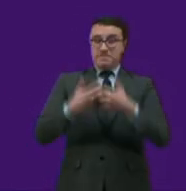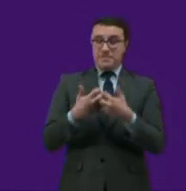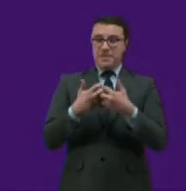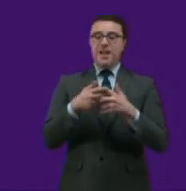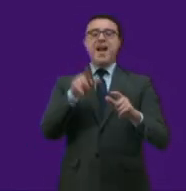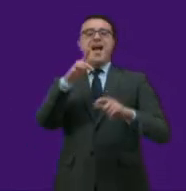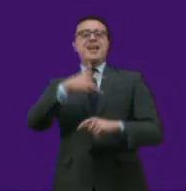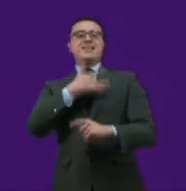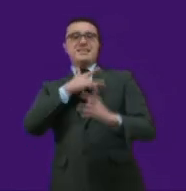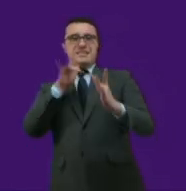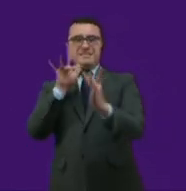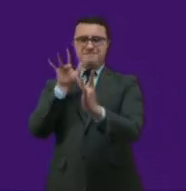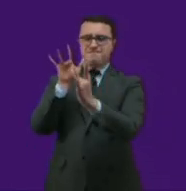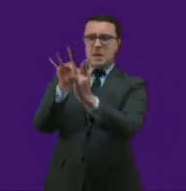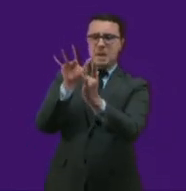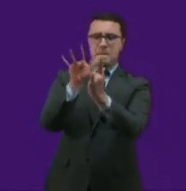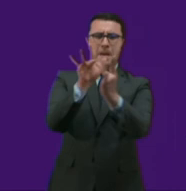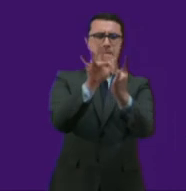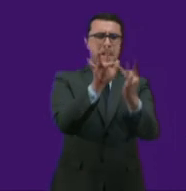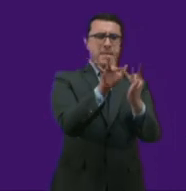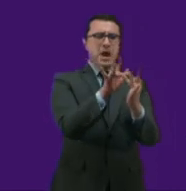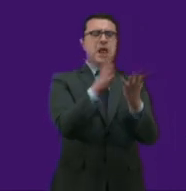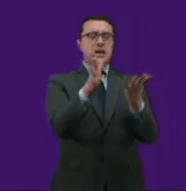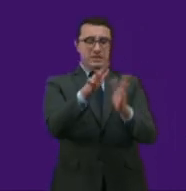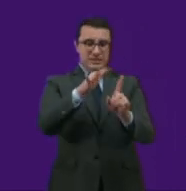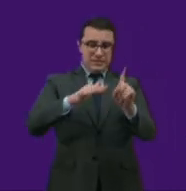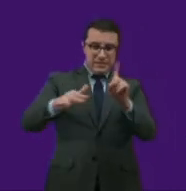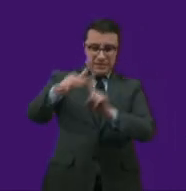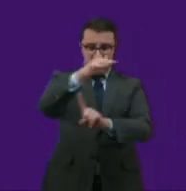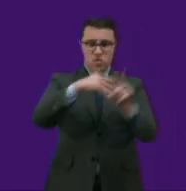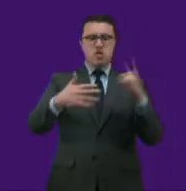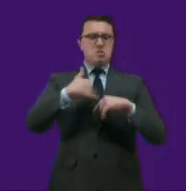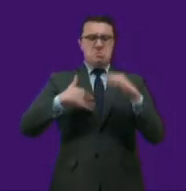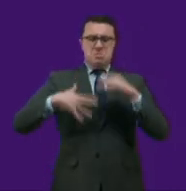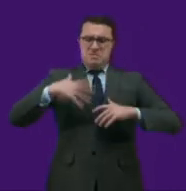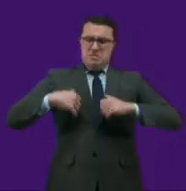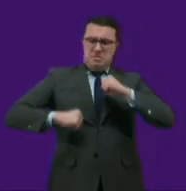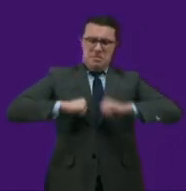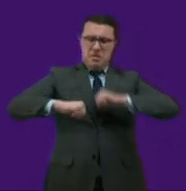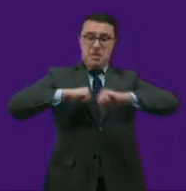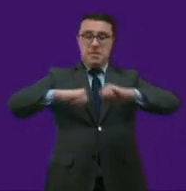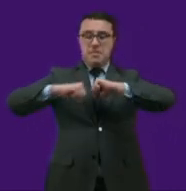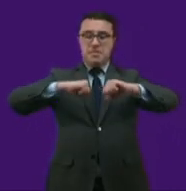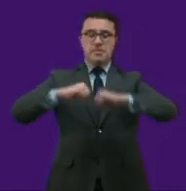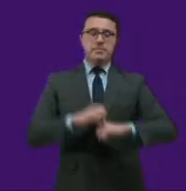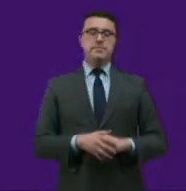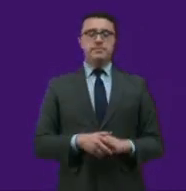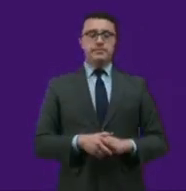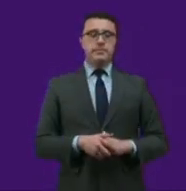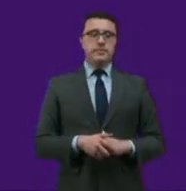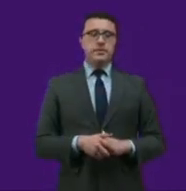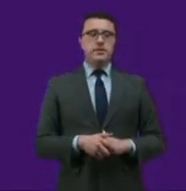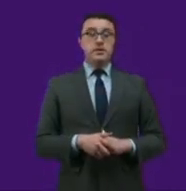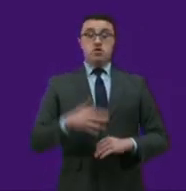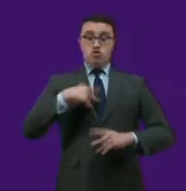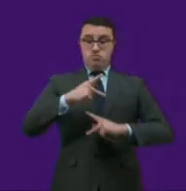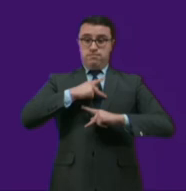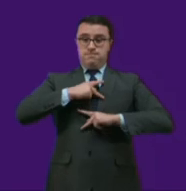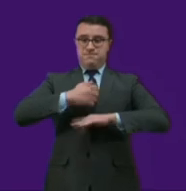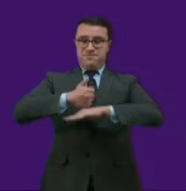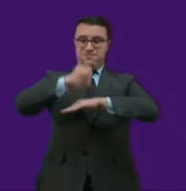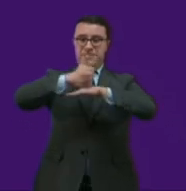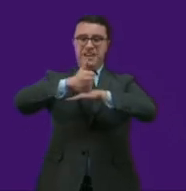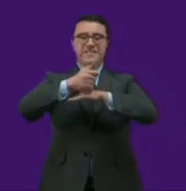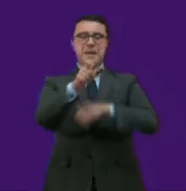conexión muy directa con lo que pasa y le pone muchísima más energía, ¿no? La diferencia entre un dueño, llamémoslo, y un